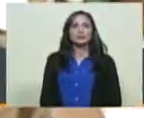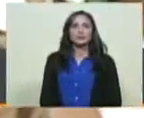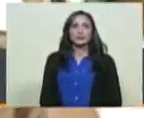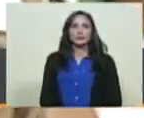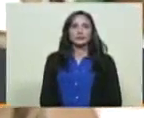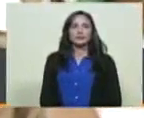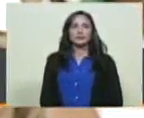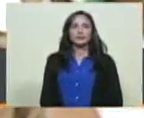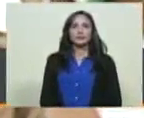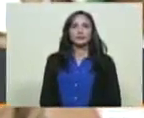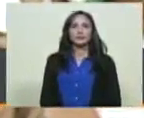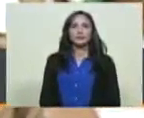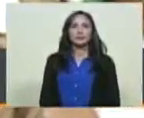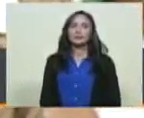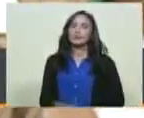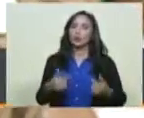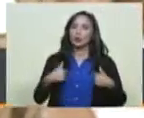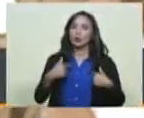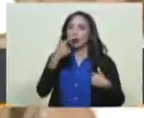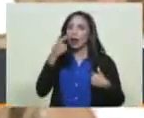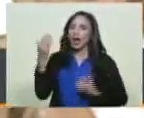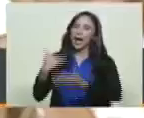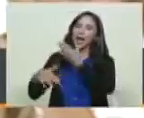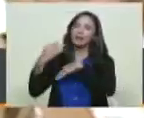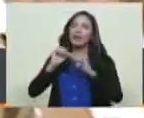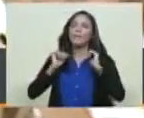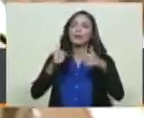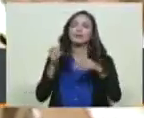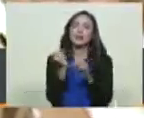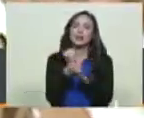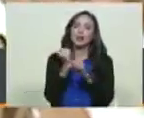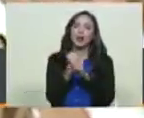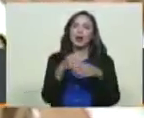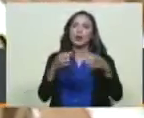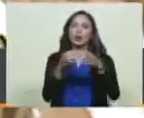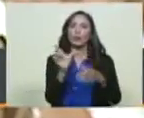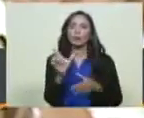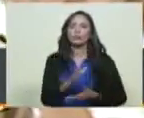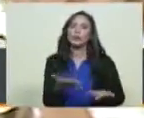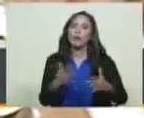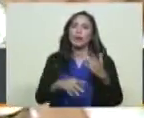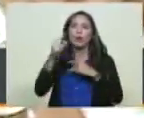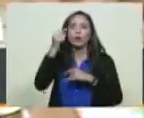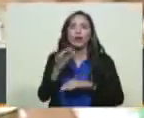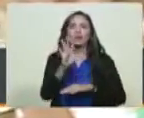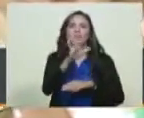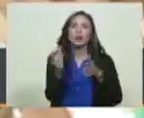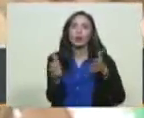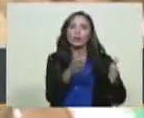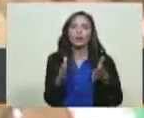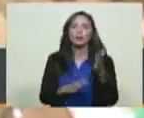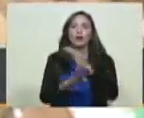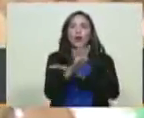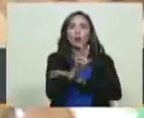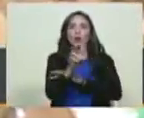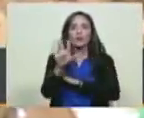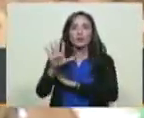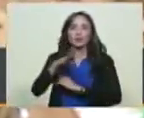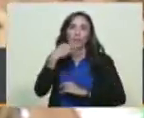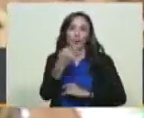presidente yo comencé a militar en la juventud del partido un 5 de marzo a las 4 y 25 de la